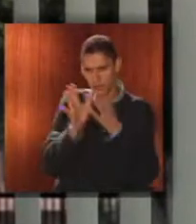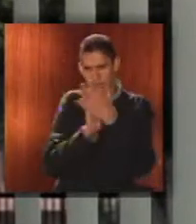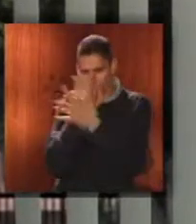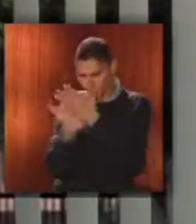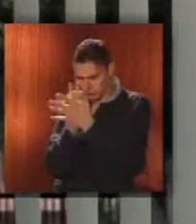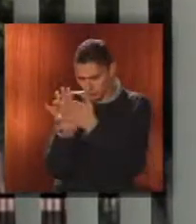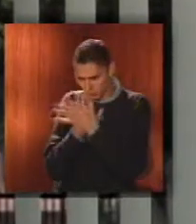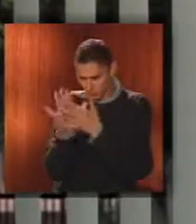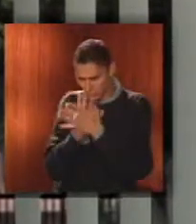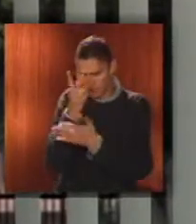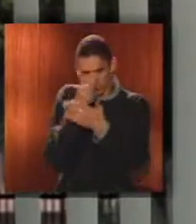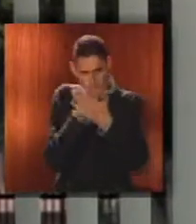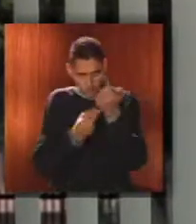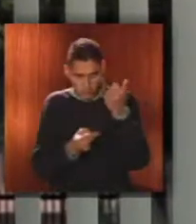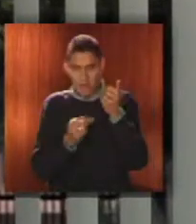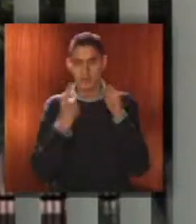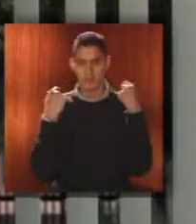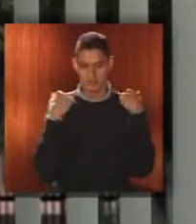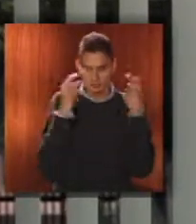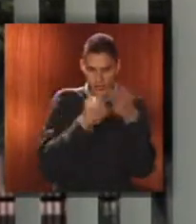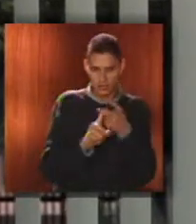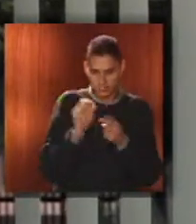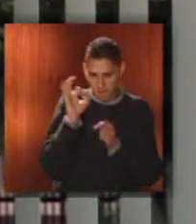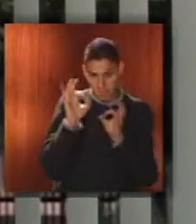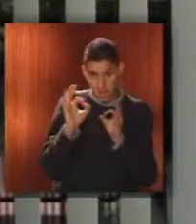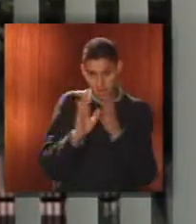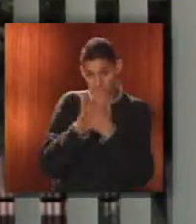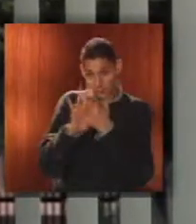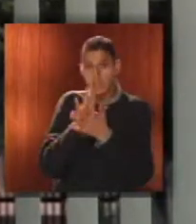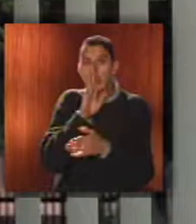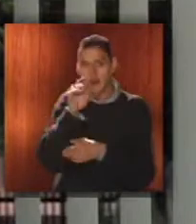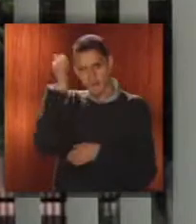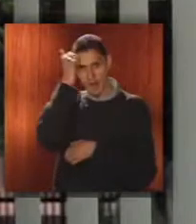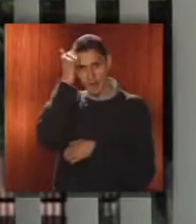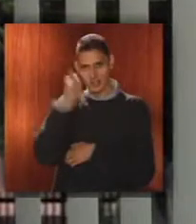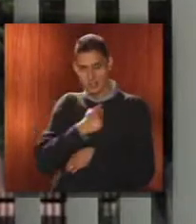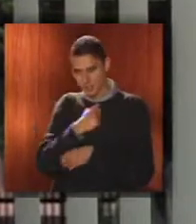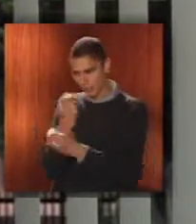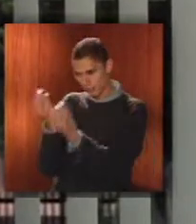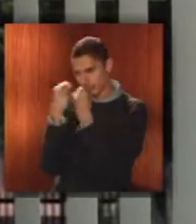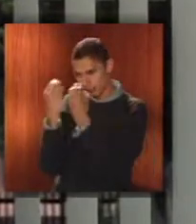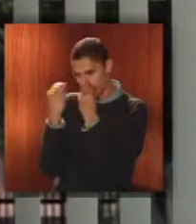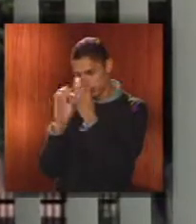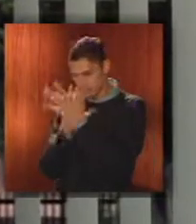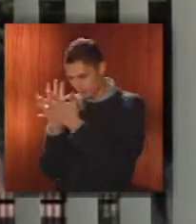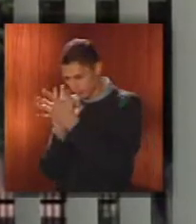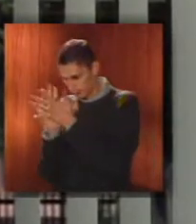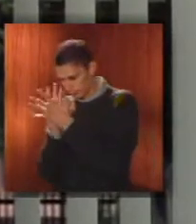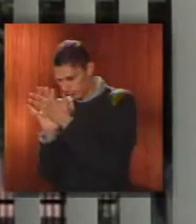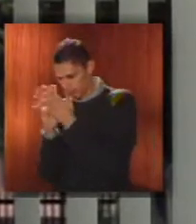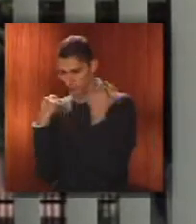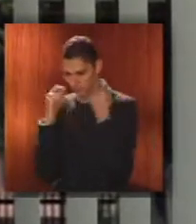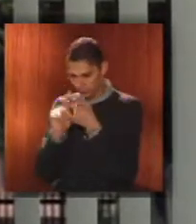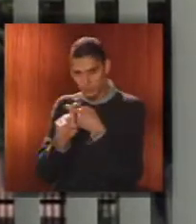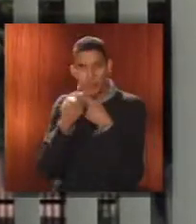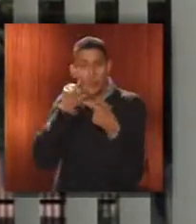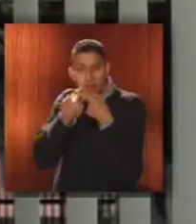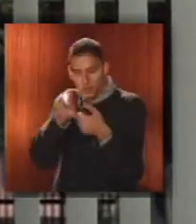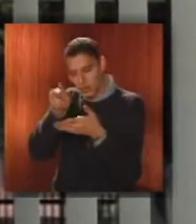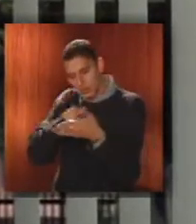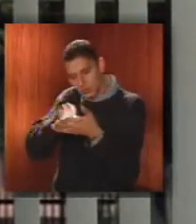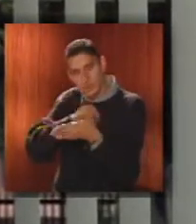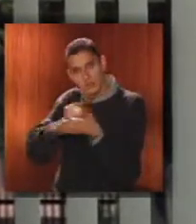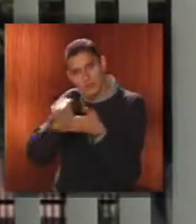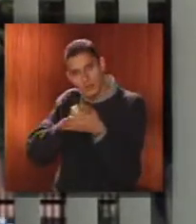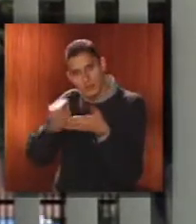conocimiento y el dominio de las dos lenguas por parte del maestro que se forma de la lengua de señas y del